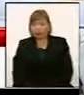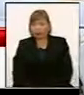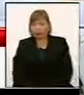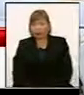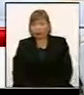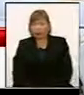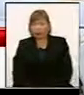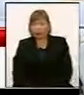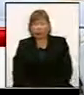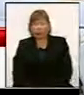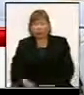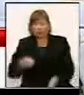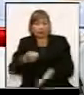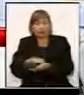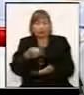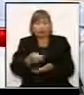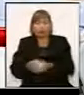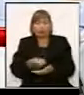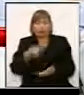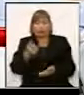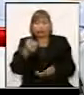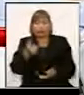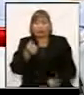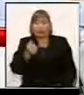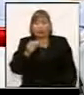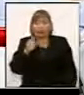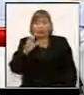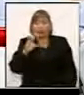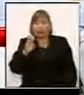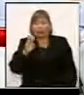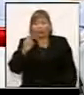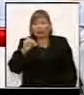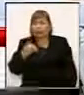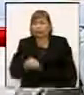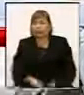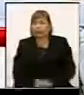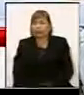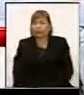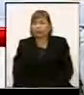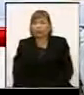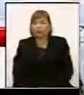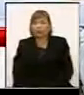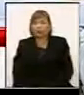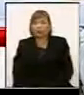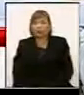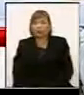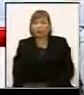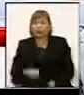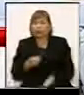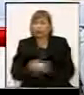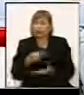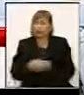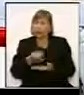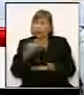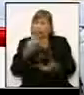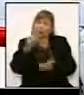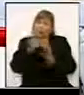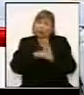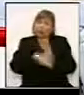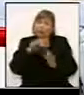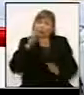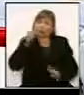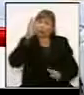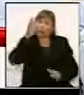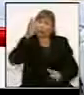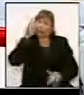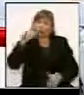que se pague a precio de arancel. Hay que pagar a precio de arancel, porque más vale el futuro de